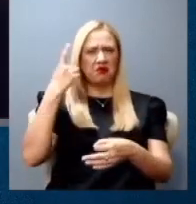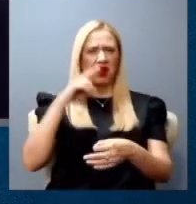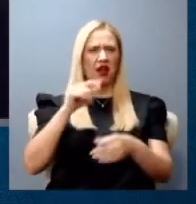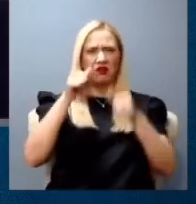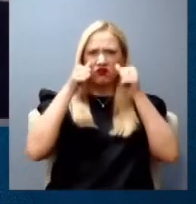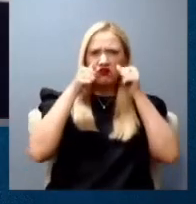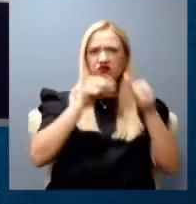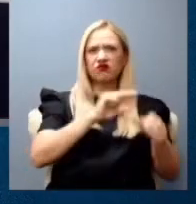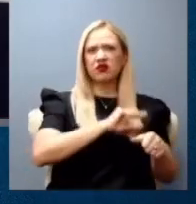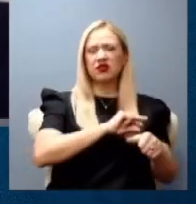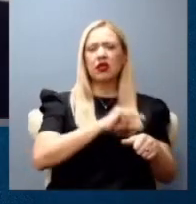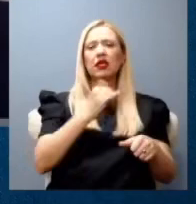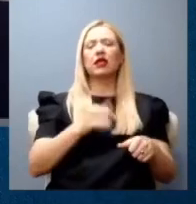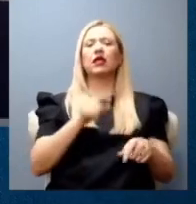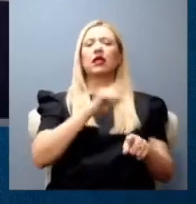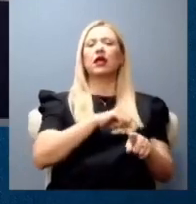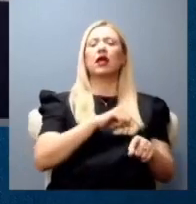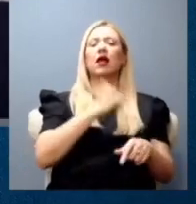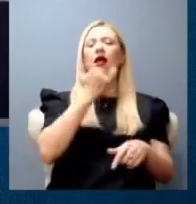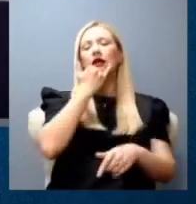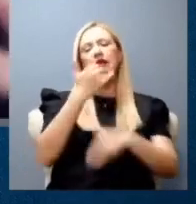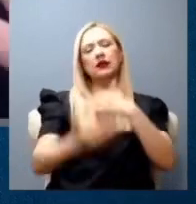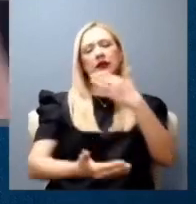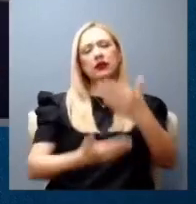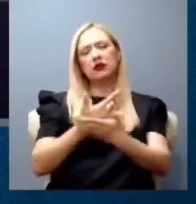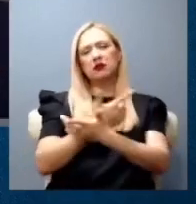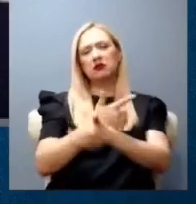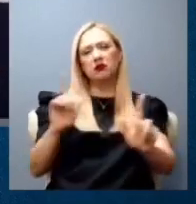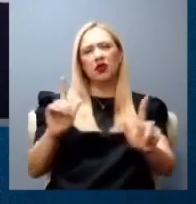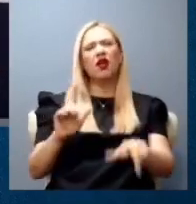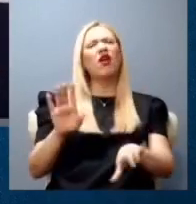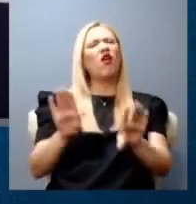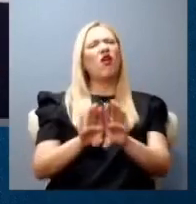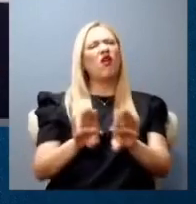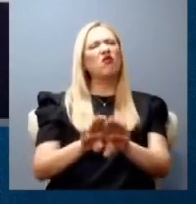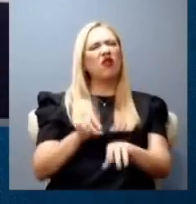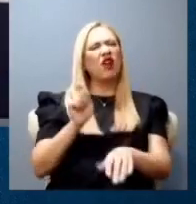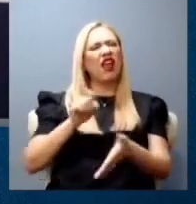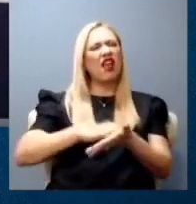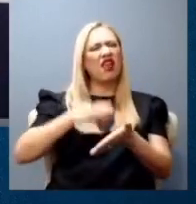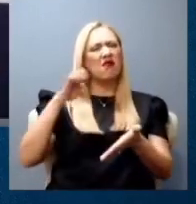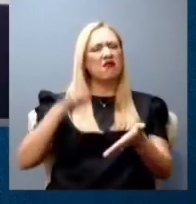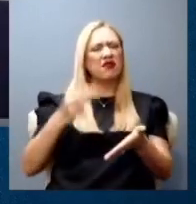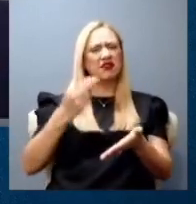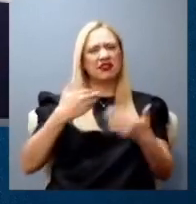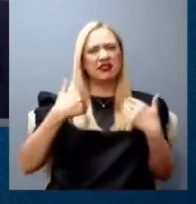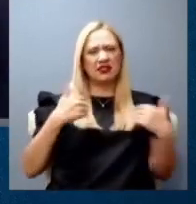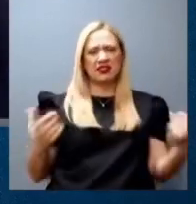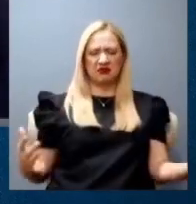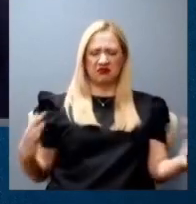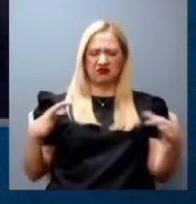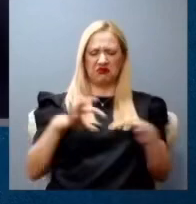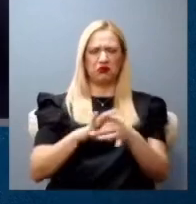referimos cuando hablamos de amnistías? ¿Podrías darnos algún ejemplo para comprender esta relación?